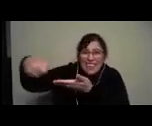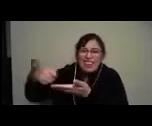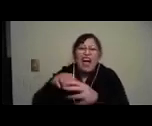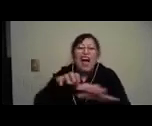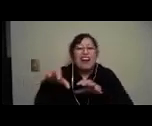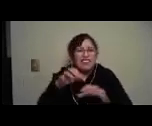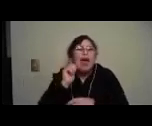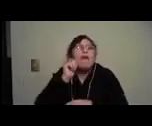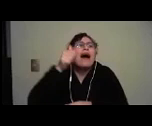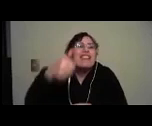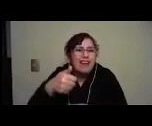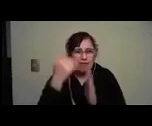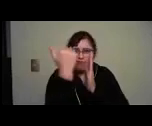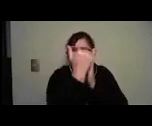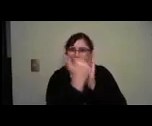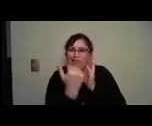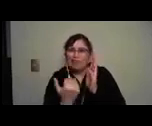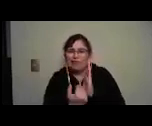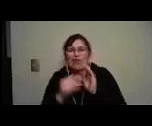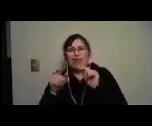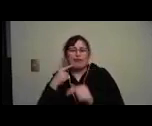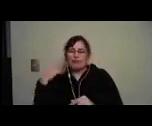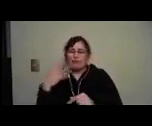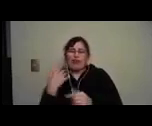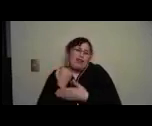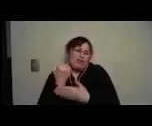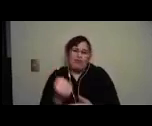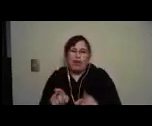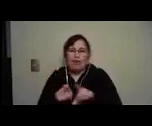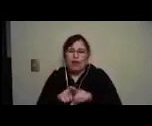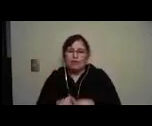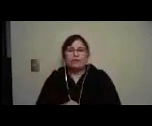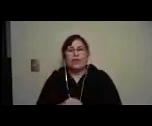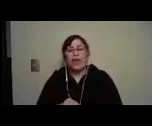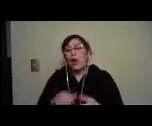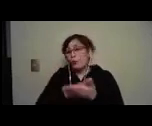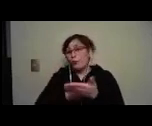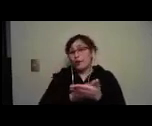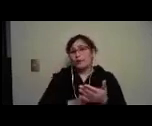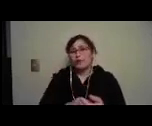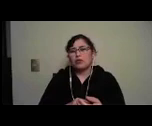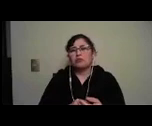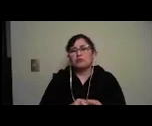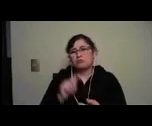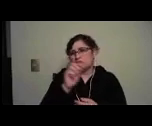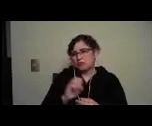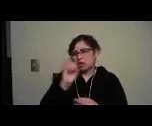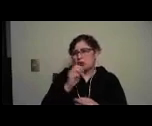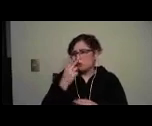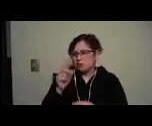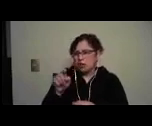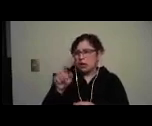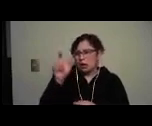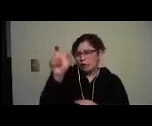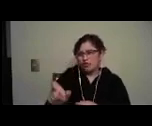eso va a ordenar bastante la tarea, ¿ya? Si usted nota que a la persona le cuesta mucho poder